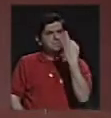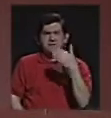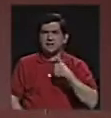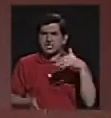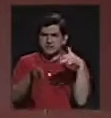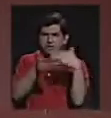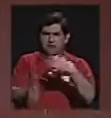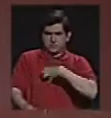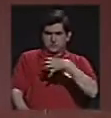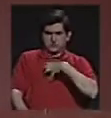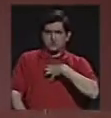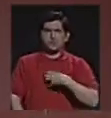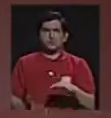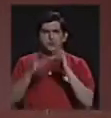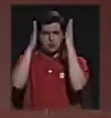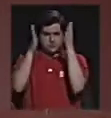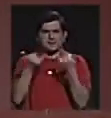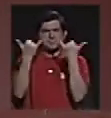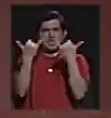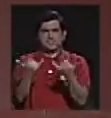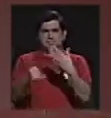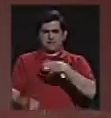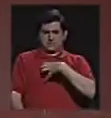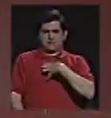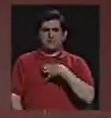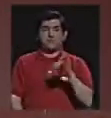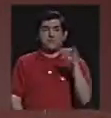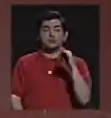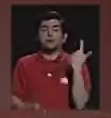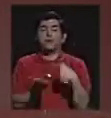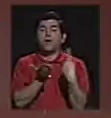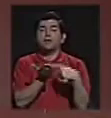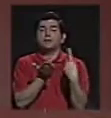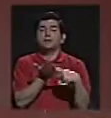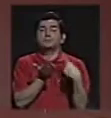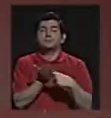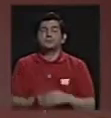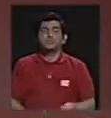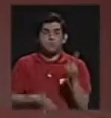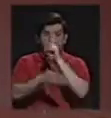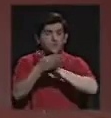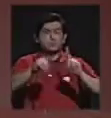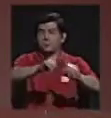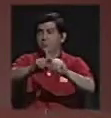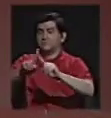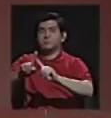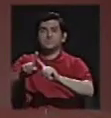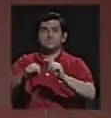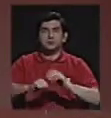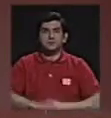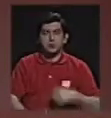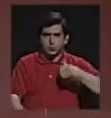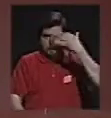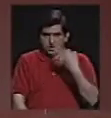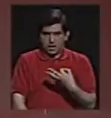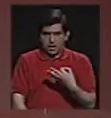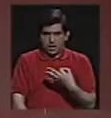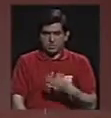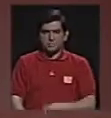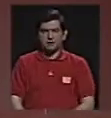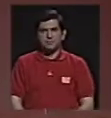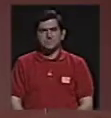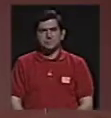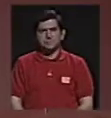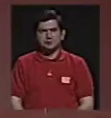estudios propios y tienen especialistas propios y también tienen discusiones con la academia, digamos. Yo creo